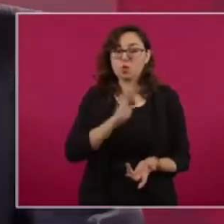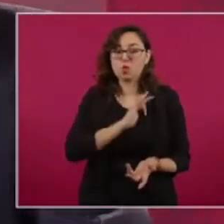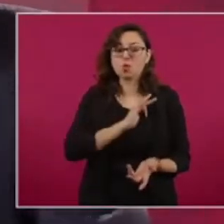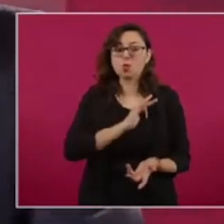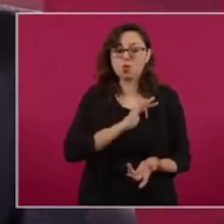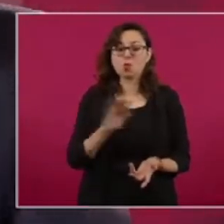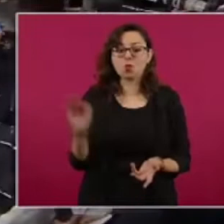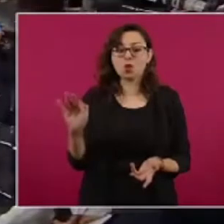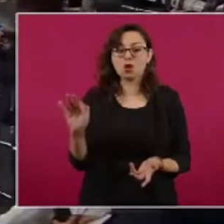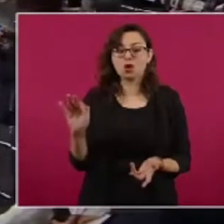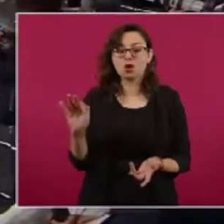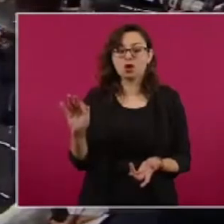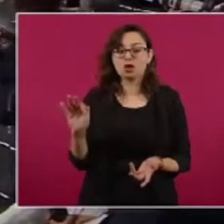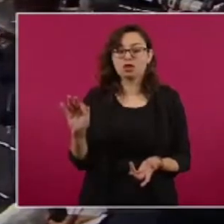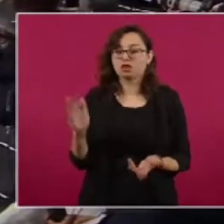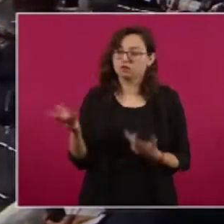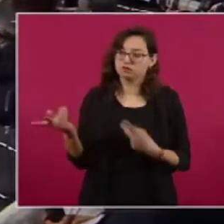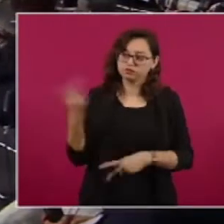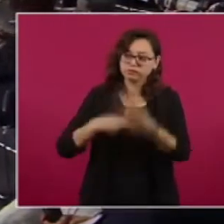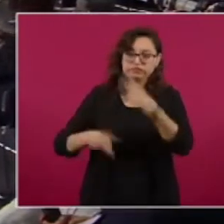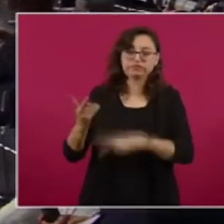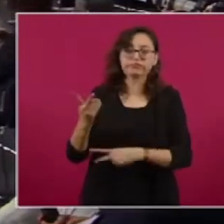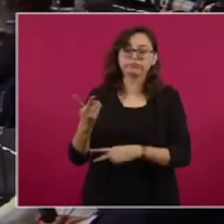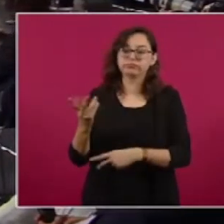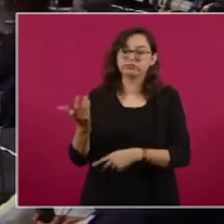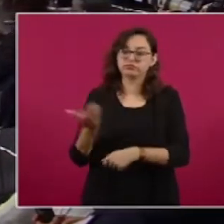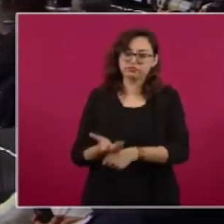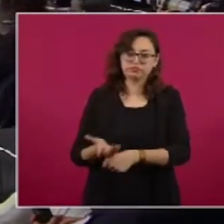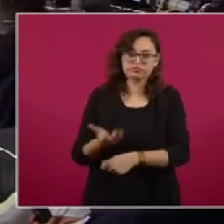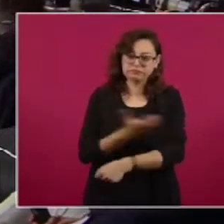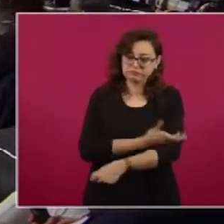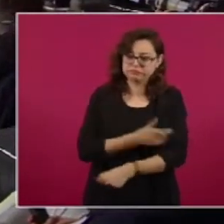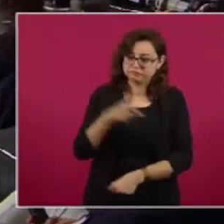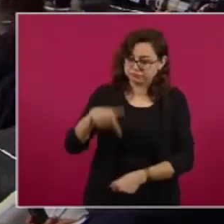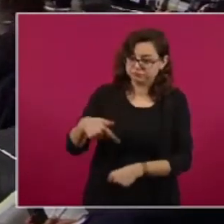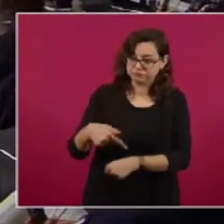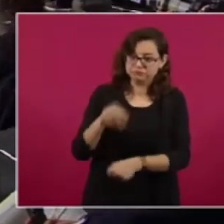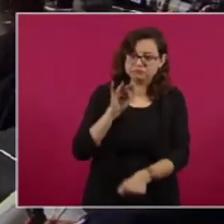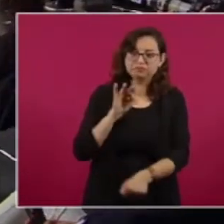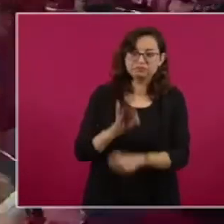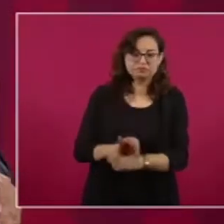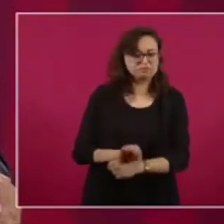podría tener asilo en nuestro país. Esa es nuestra postura.